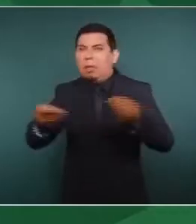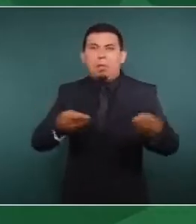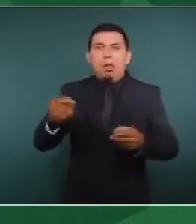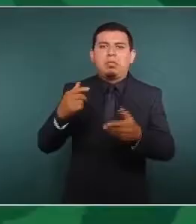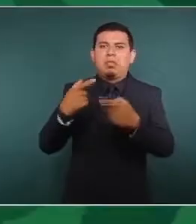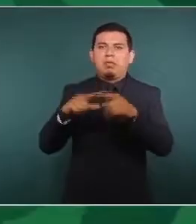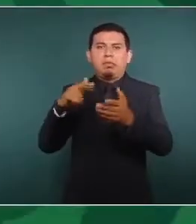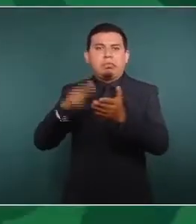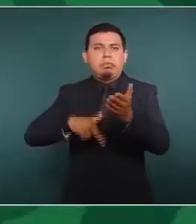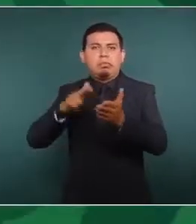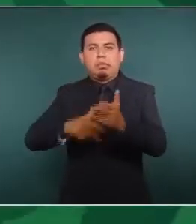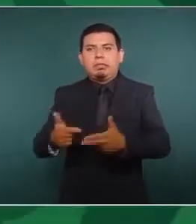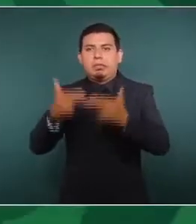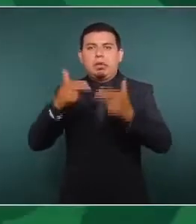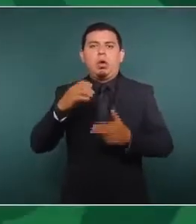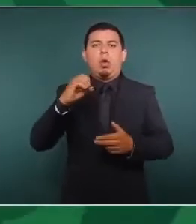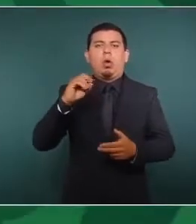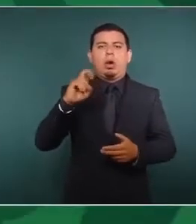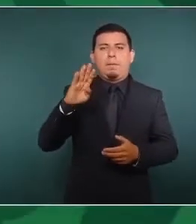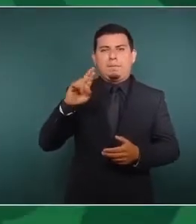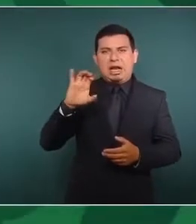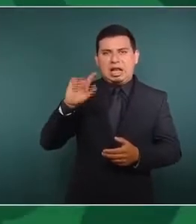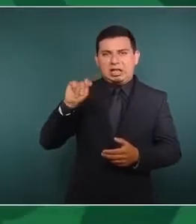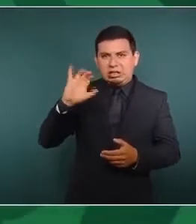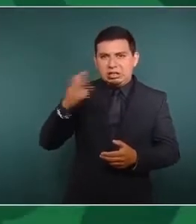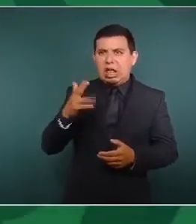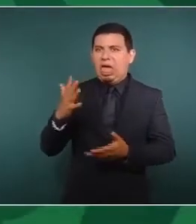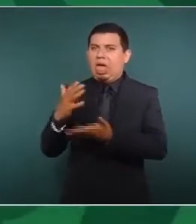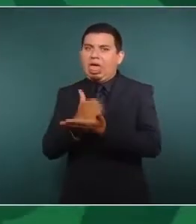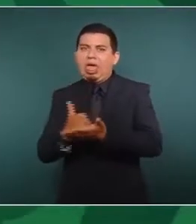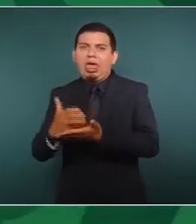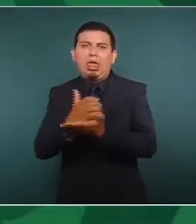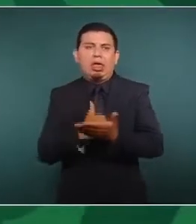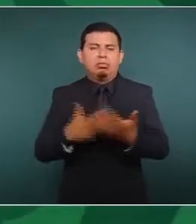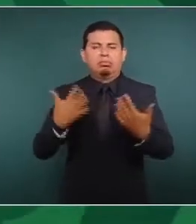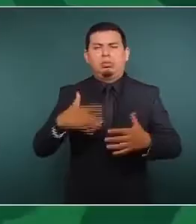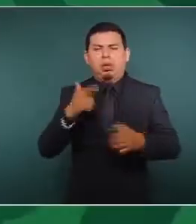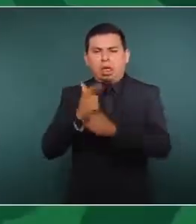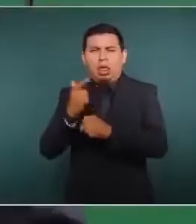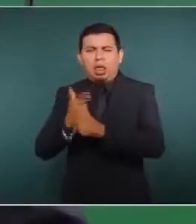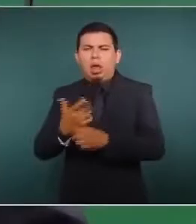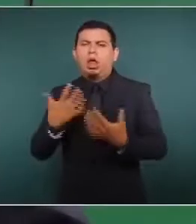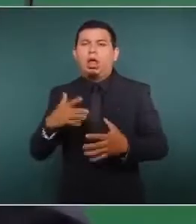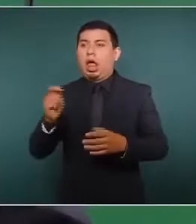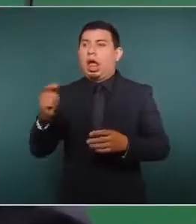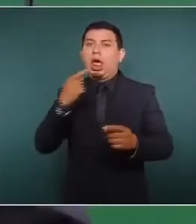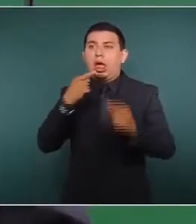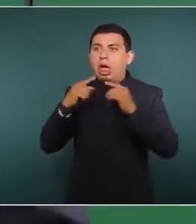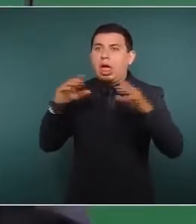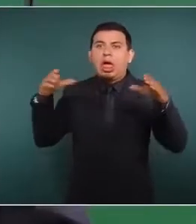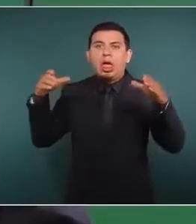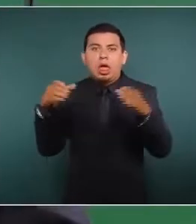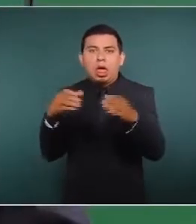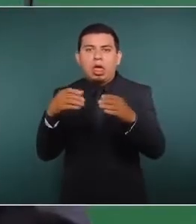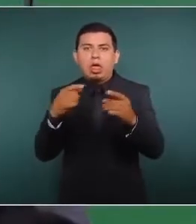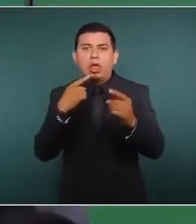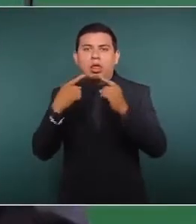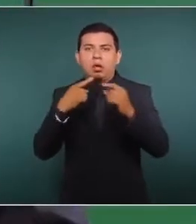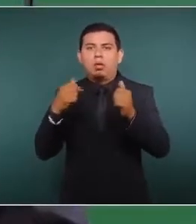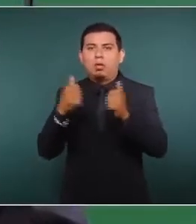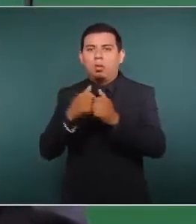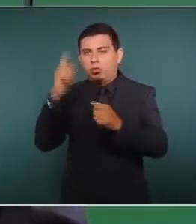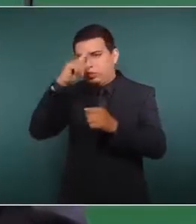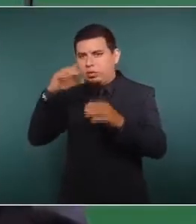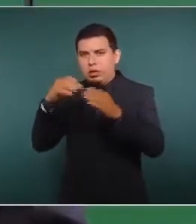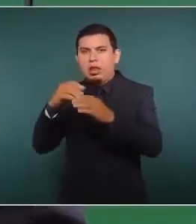esta empresa, Odebrecht, llega a tener una reunión de su consejo